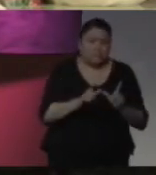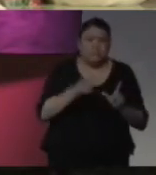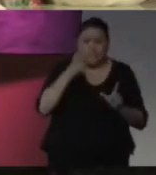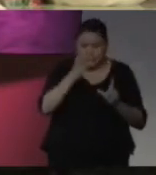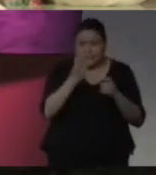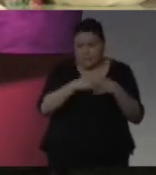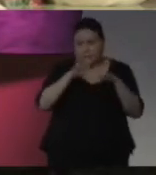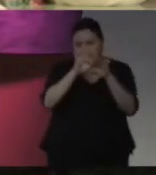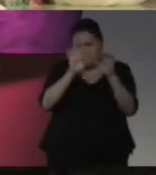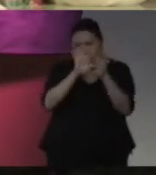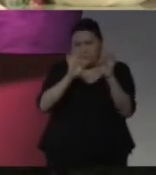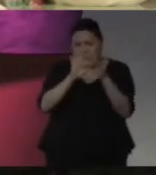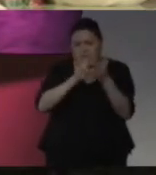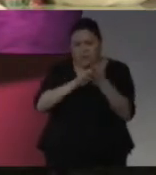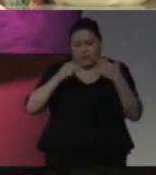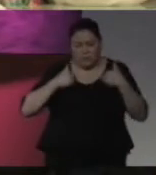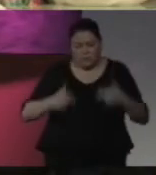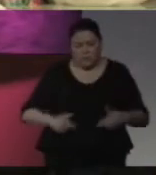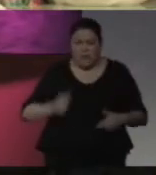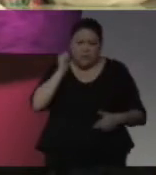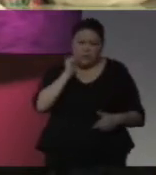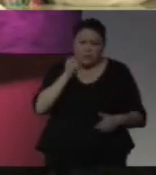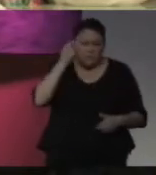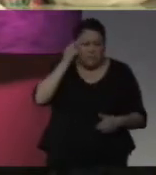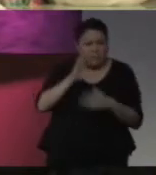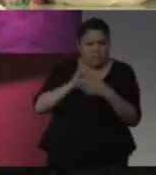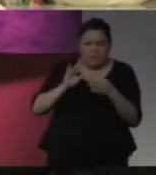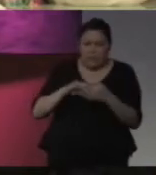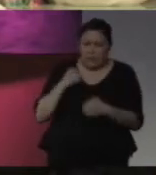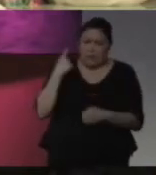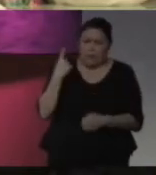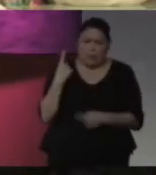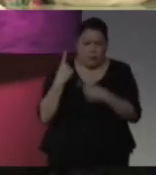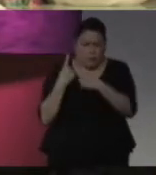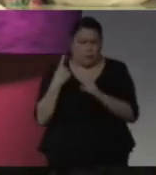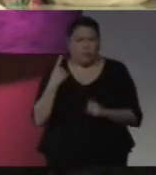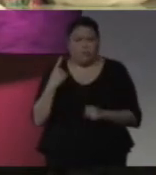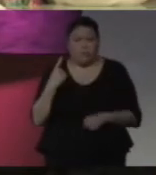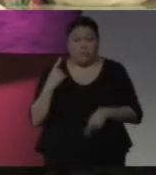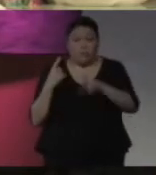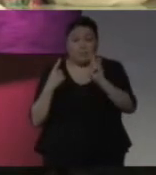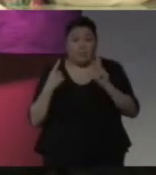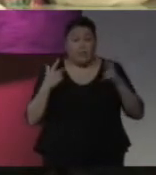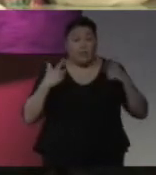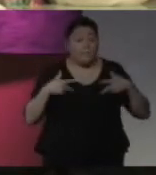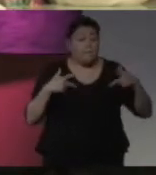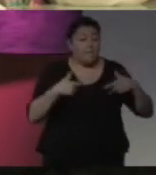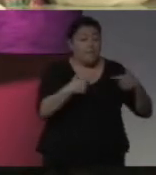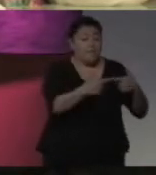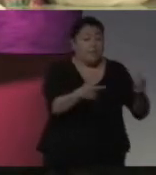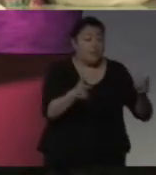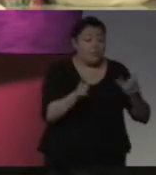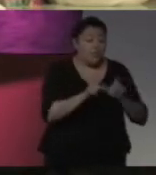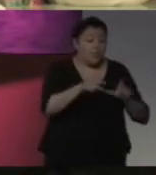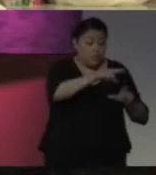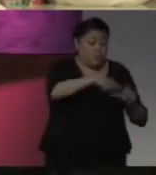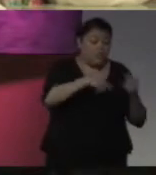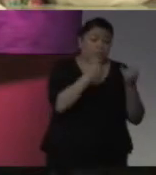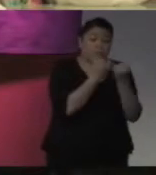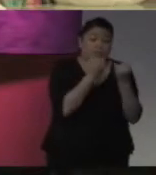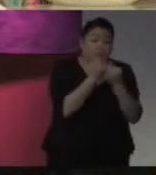importante, porque no es lo mismo tener una subjetividad, participar en una